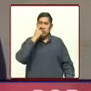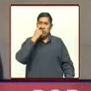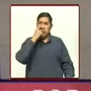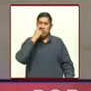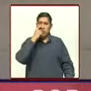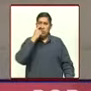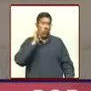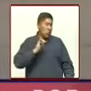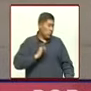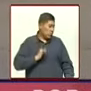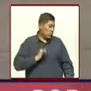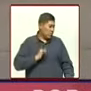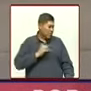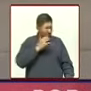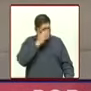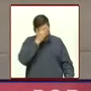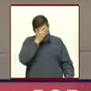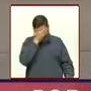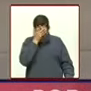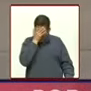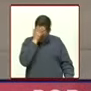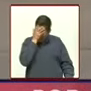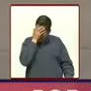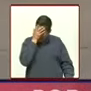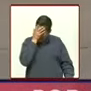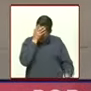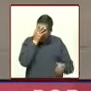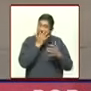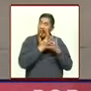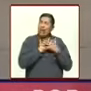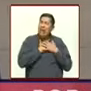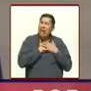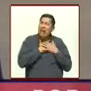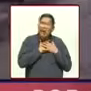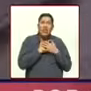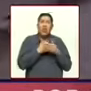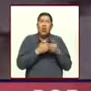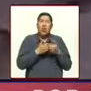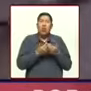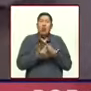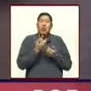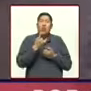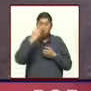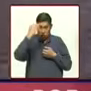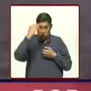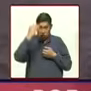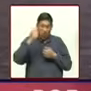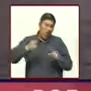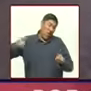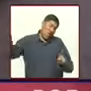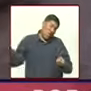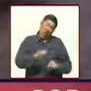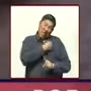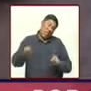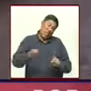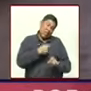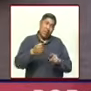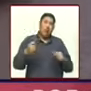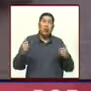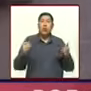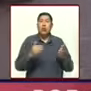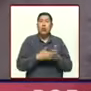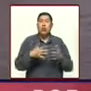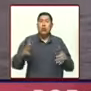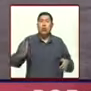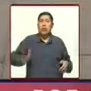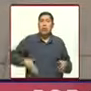La verdad, estoy muy dolida, sigo dolida hasta este momento por lo que le ha pegado ese joven, primeramente al perrito